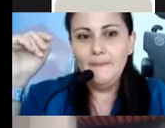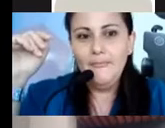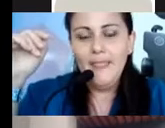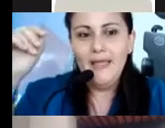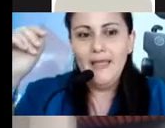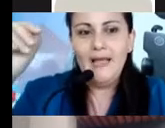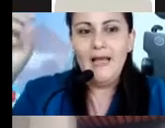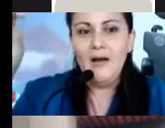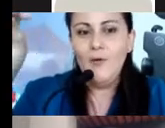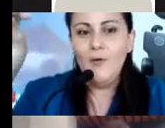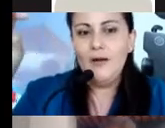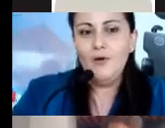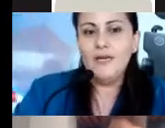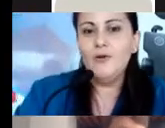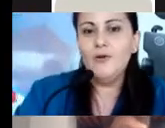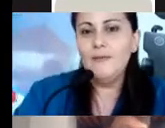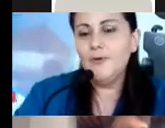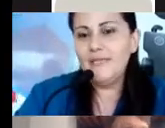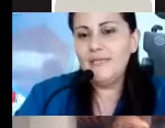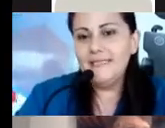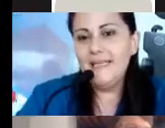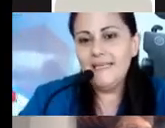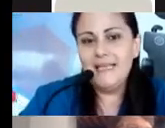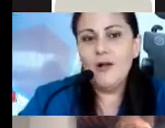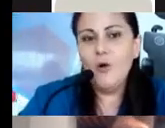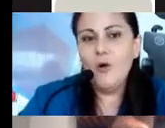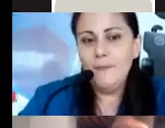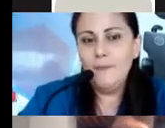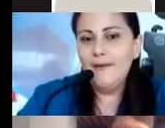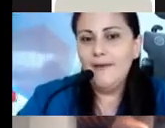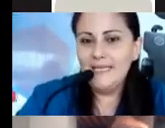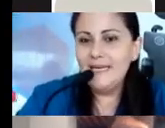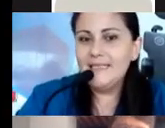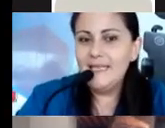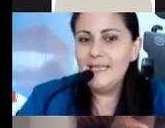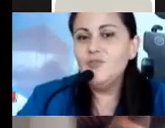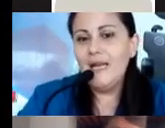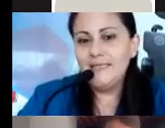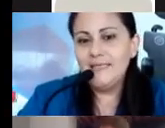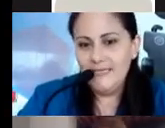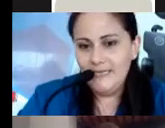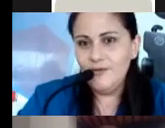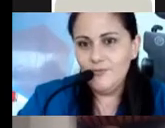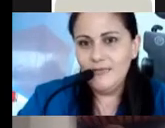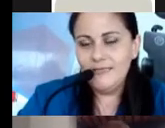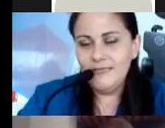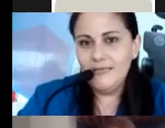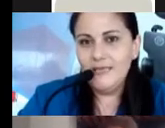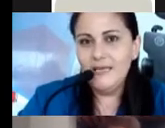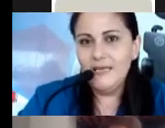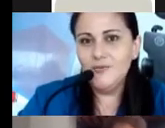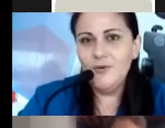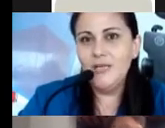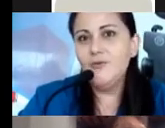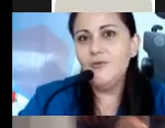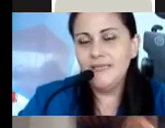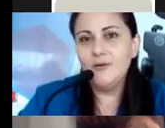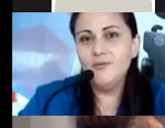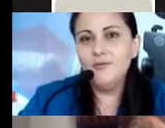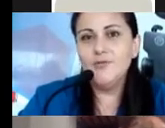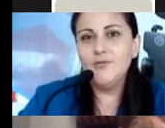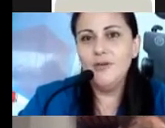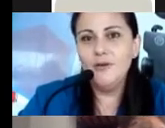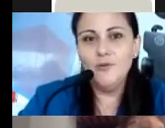paciente. Ahora, otra cosa importante es el acople que va a tener el asiento a la silla de ruedas, que eso es lo que